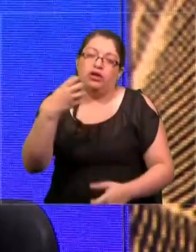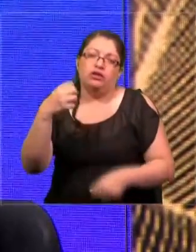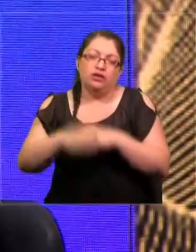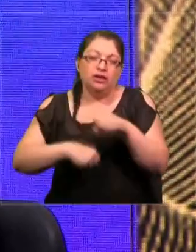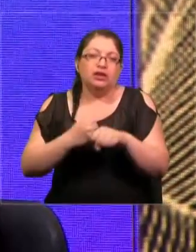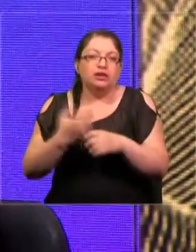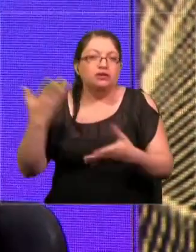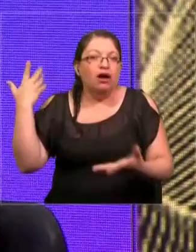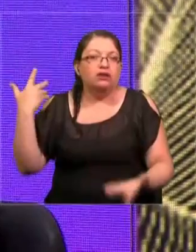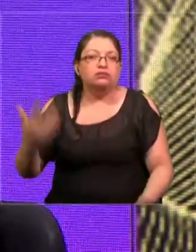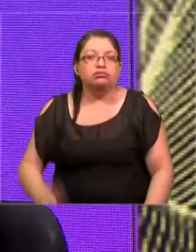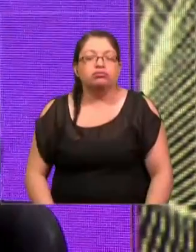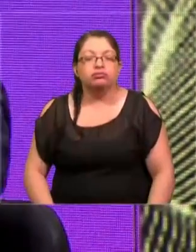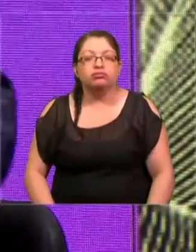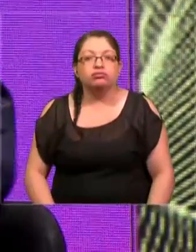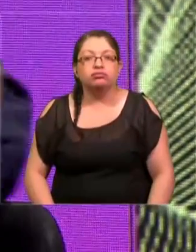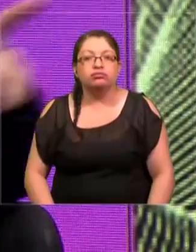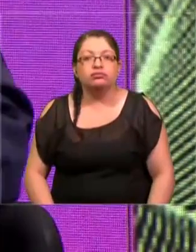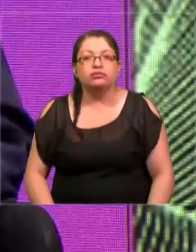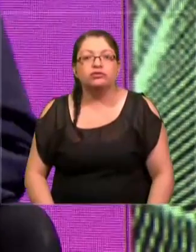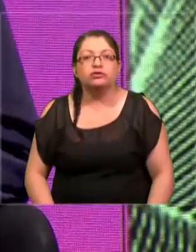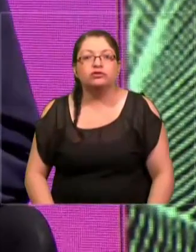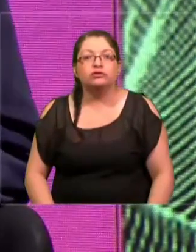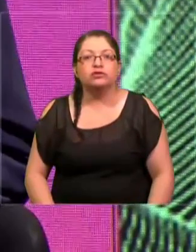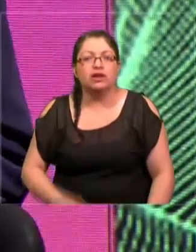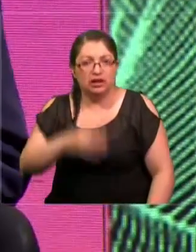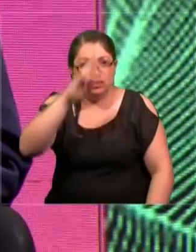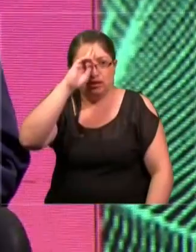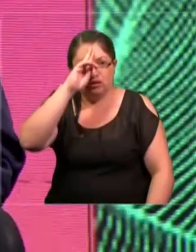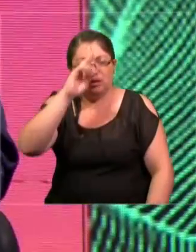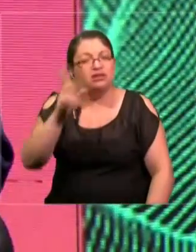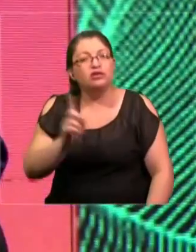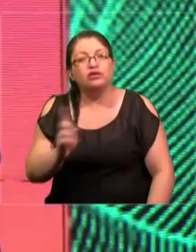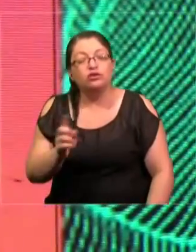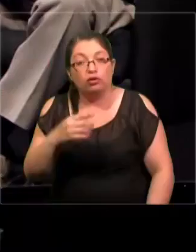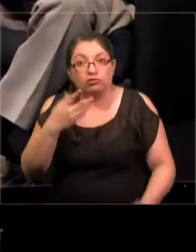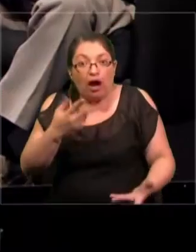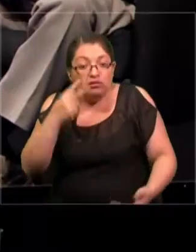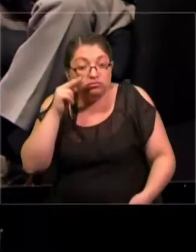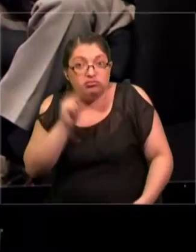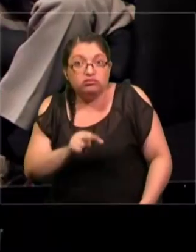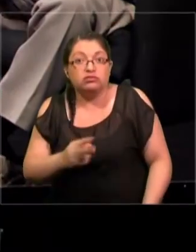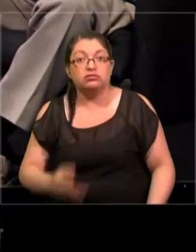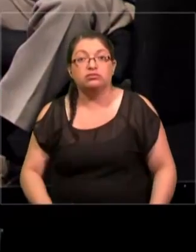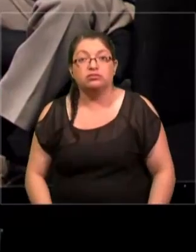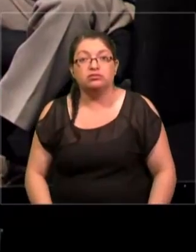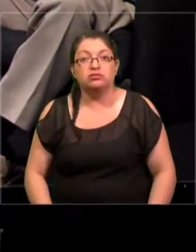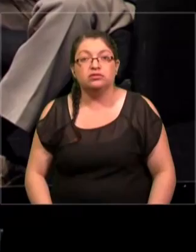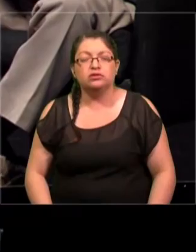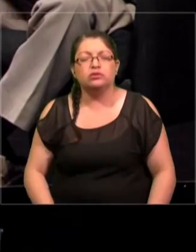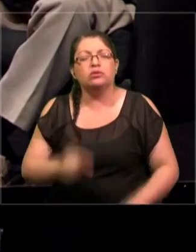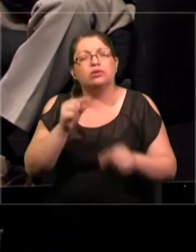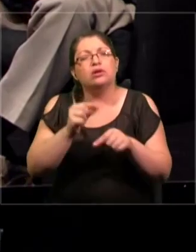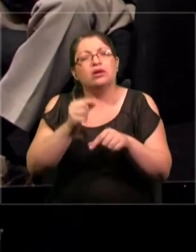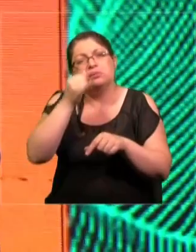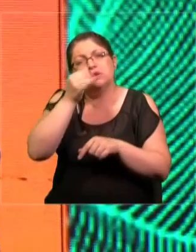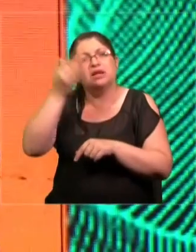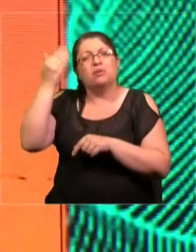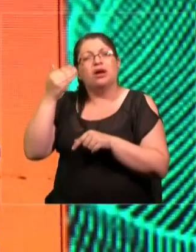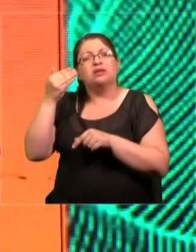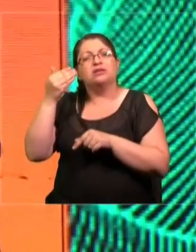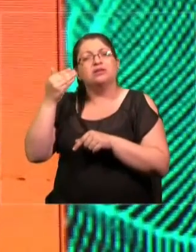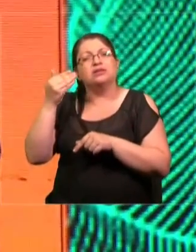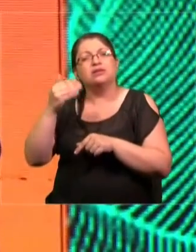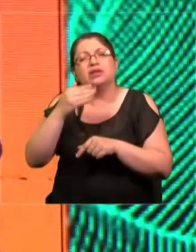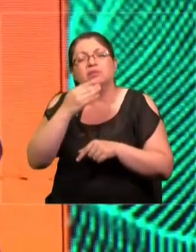años. Entonces no es extraño que lo hemos visto con nuestros propios ojos. Poco tiempo atrás,